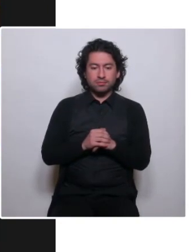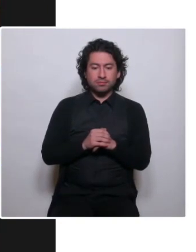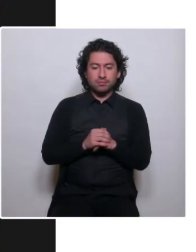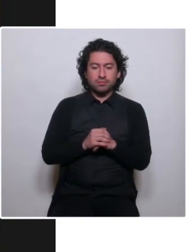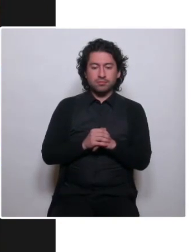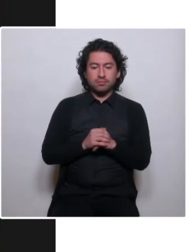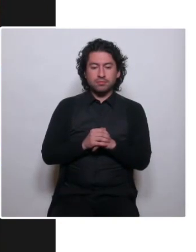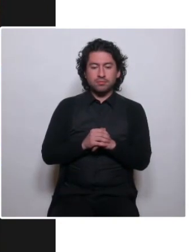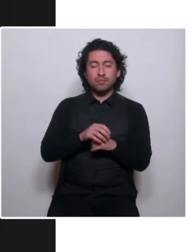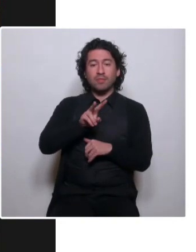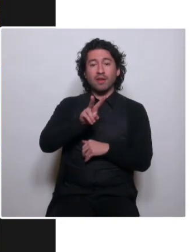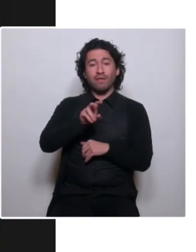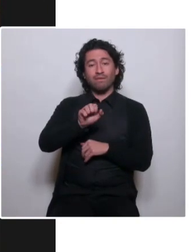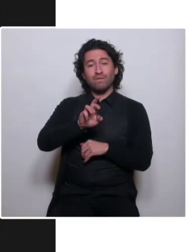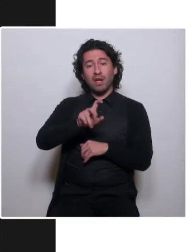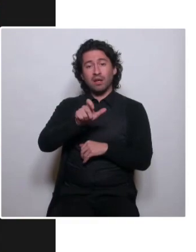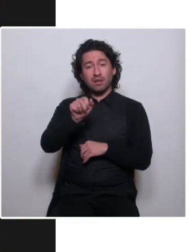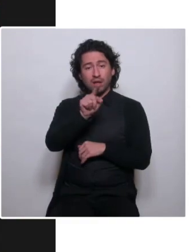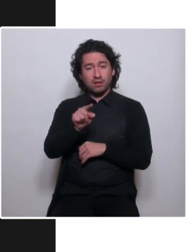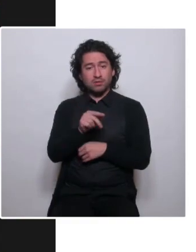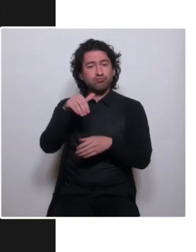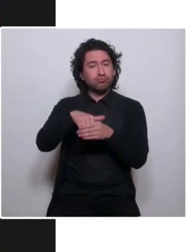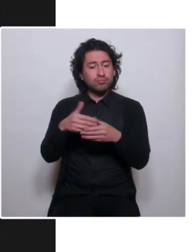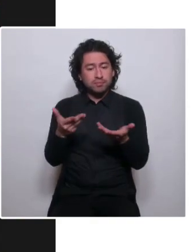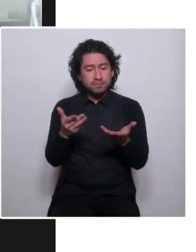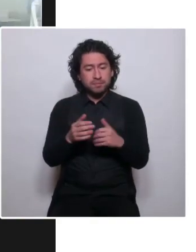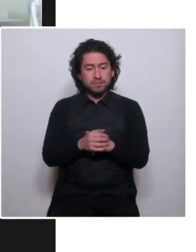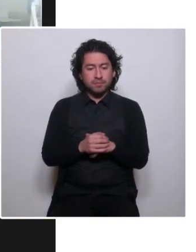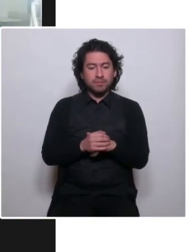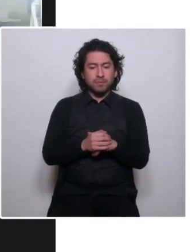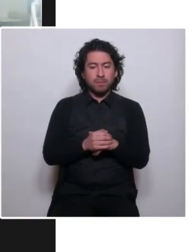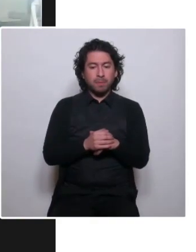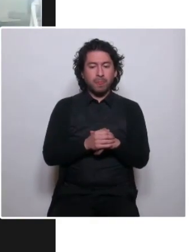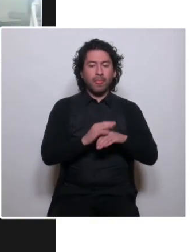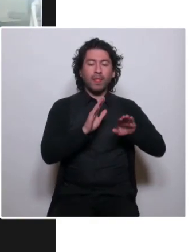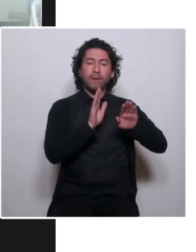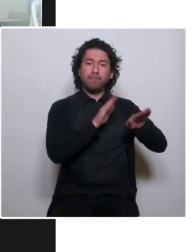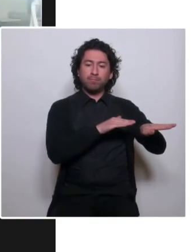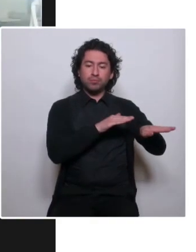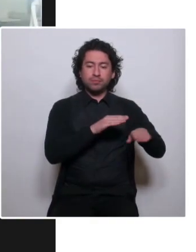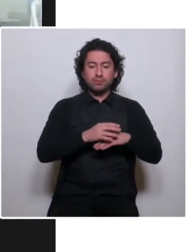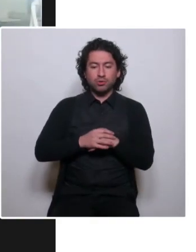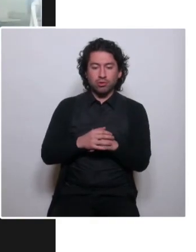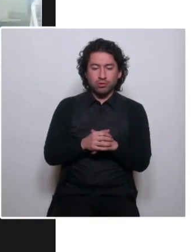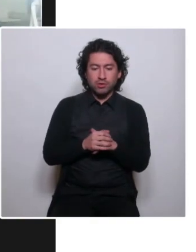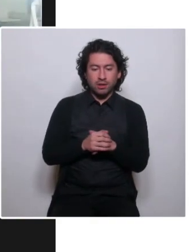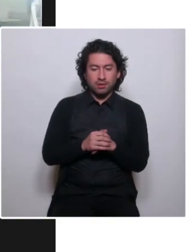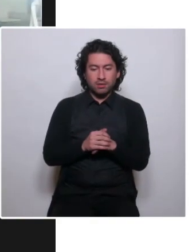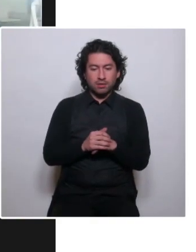Doña Margarita Vargas, ¿cómo vota? A favor, señor secretario.